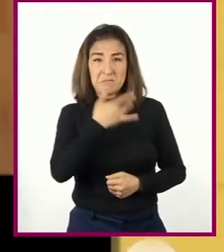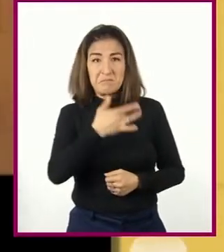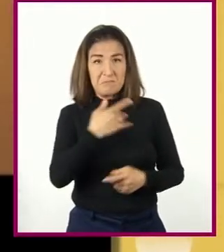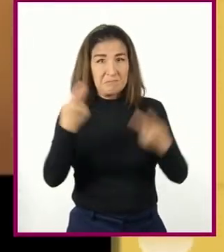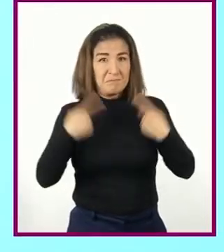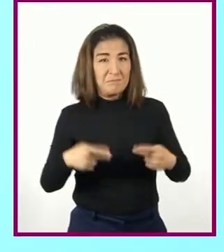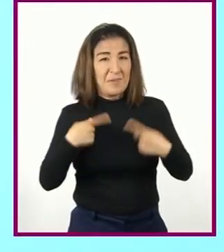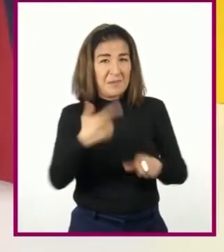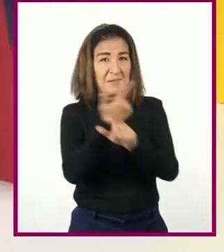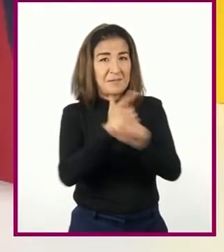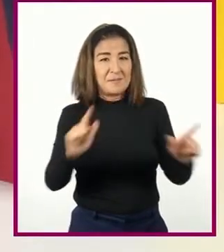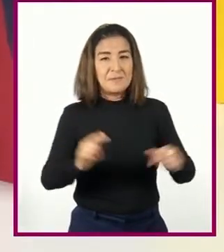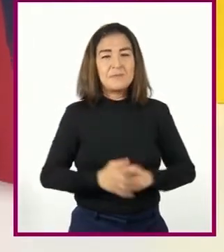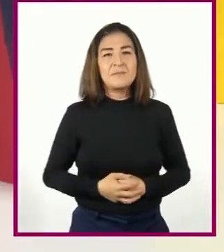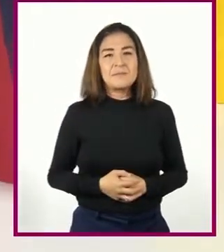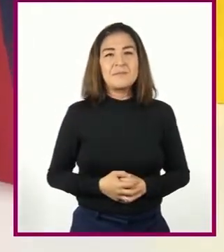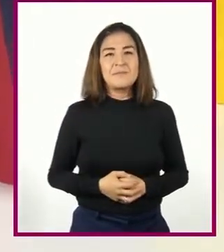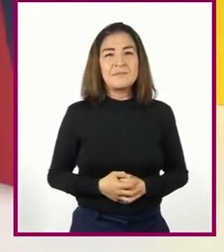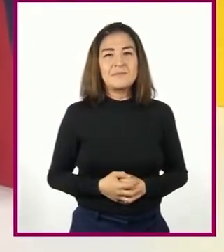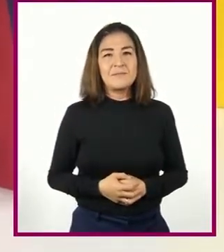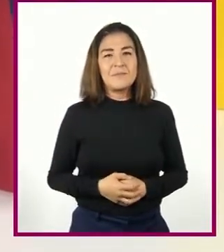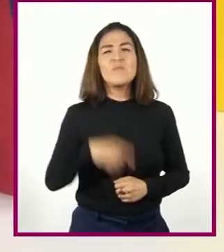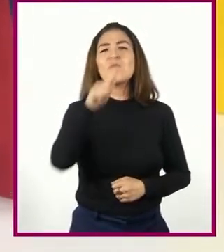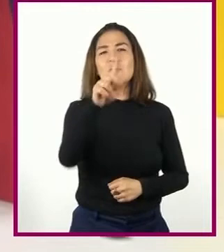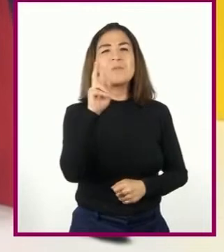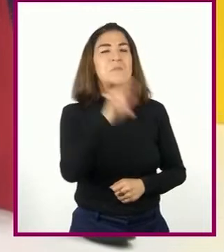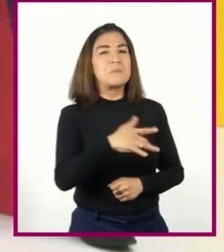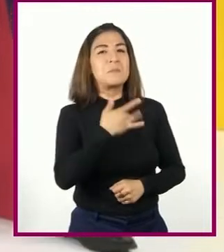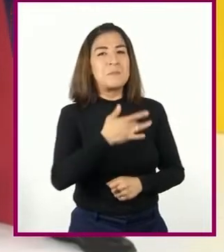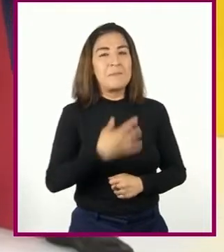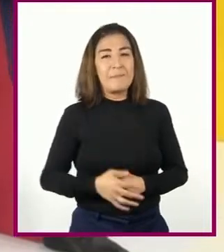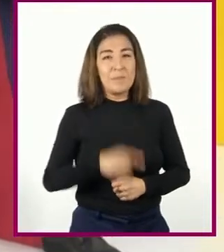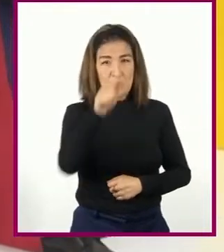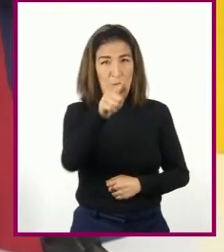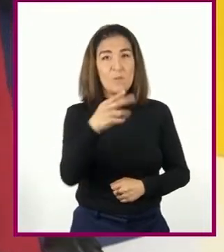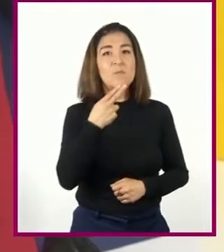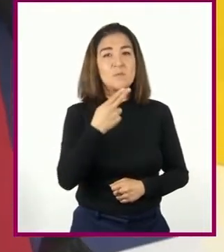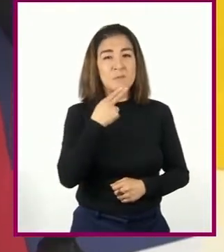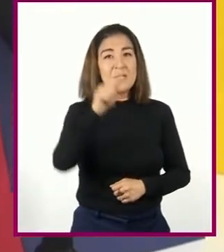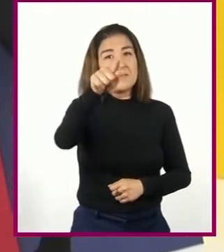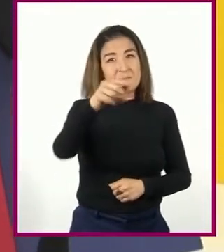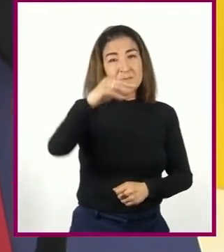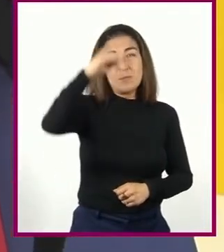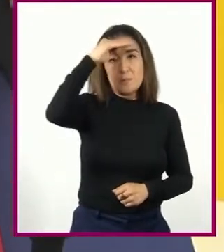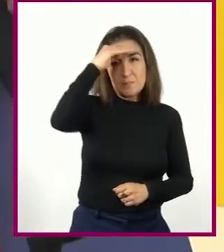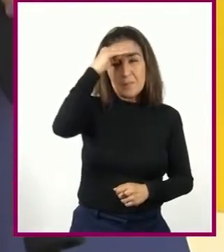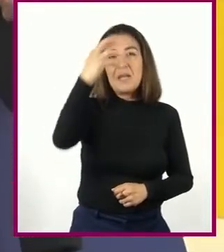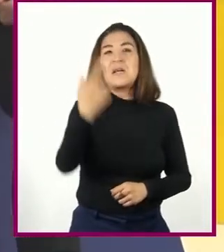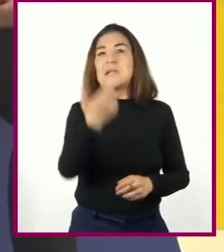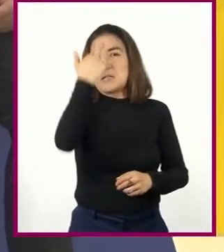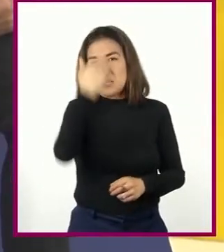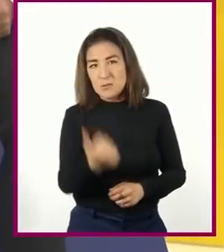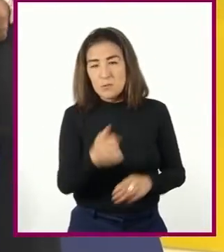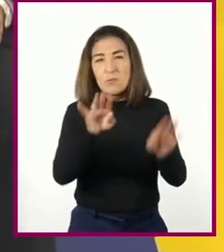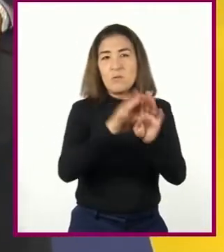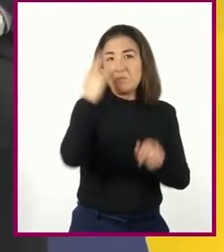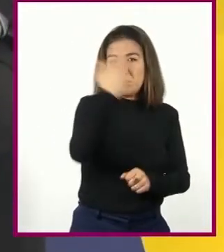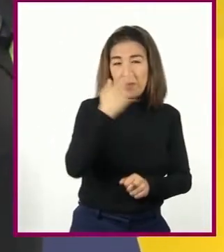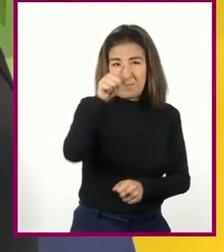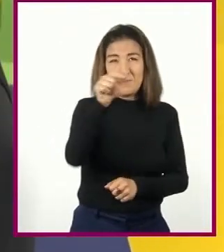persona libre? ¿Qué les ha parecido? ¿Realmente usan todo el tiempo la razón y la reflexión para ejercer la